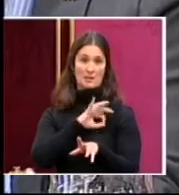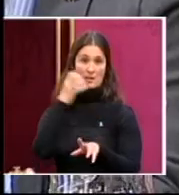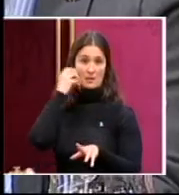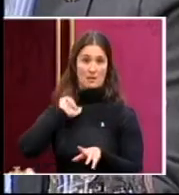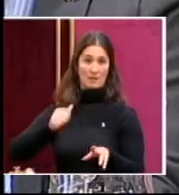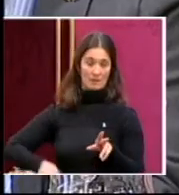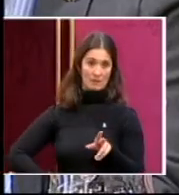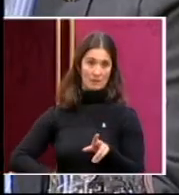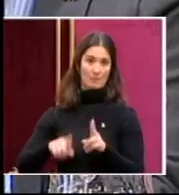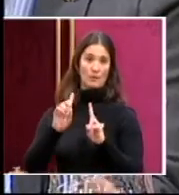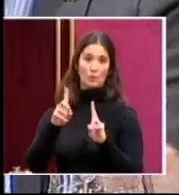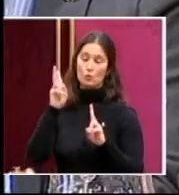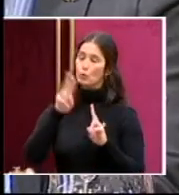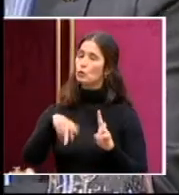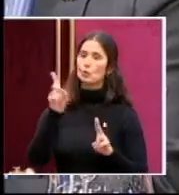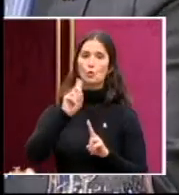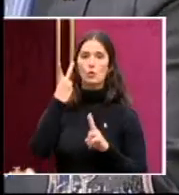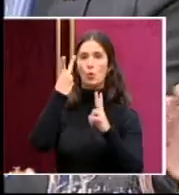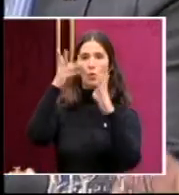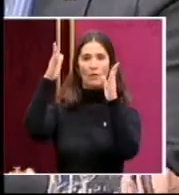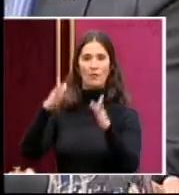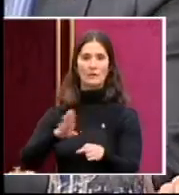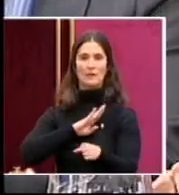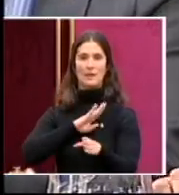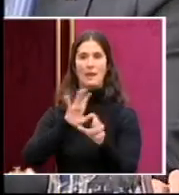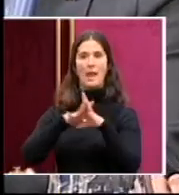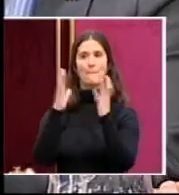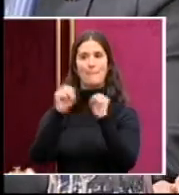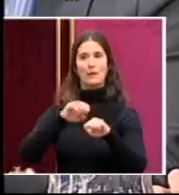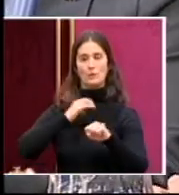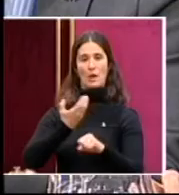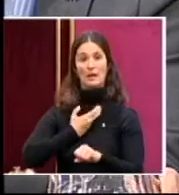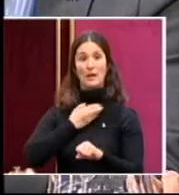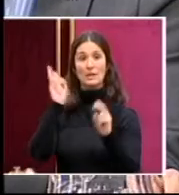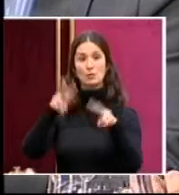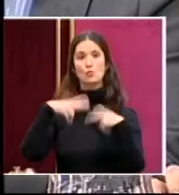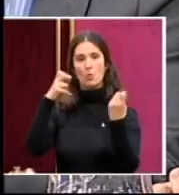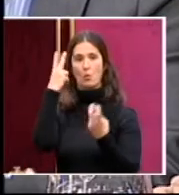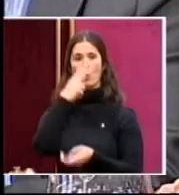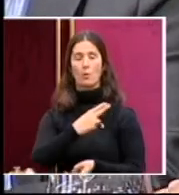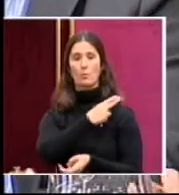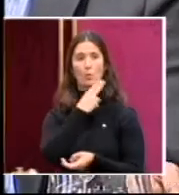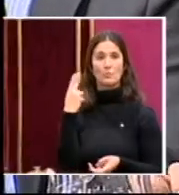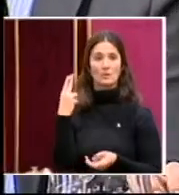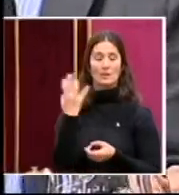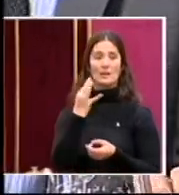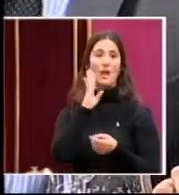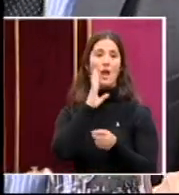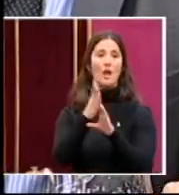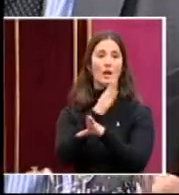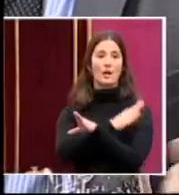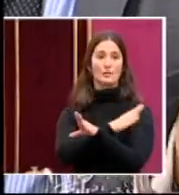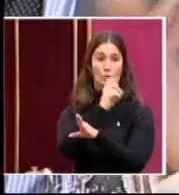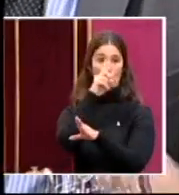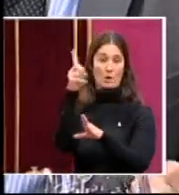Puentedura. No es una segunda fase del pacto de alcaldes, sino que es un nuevo compromiso que se acordó hace un